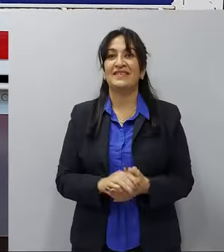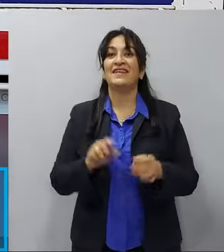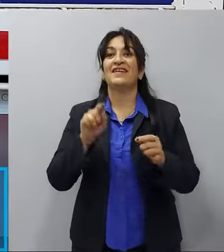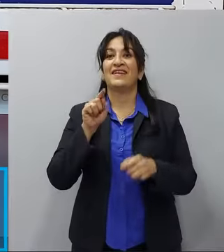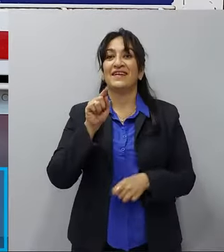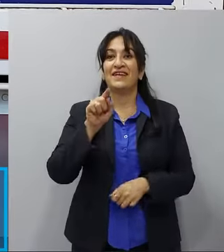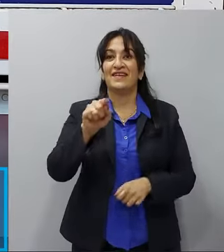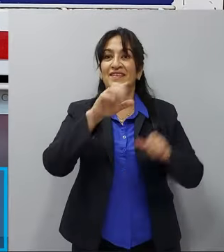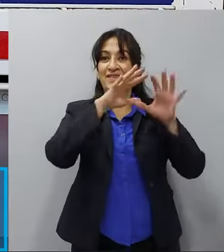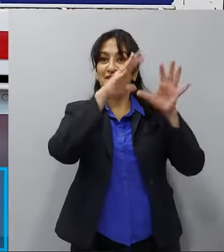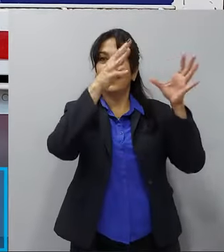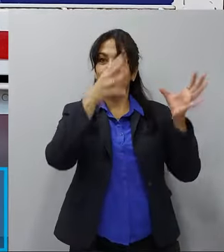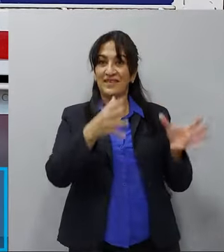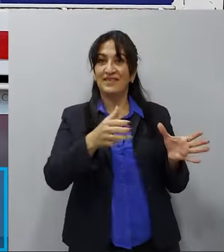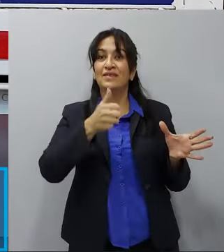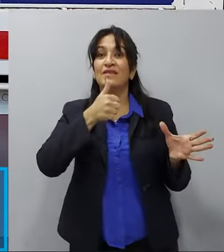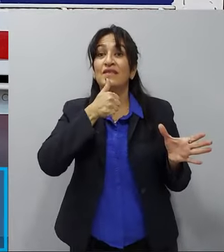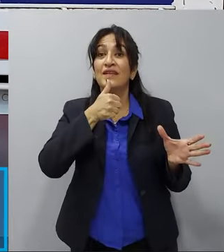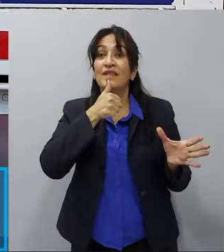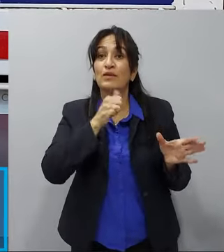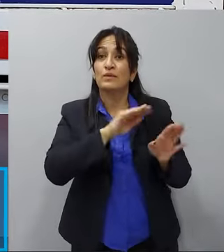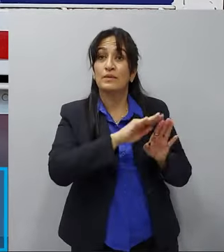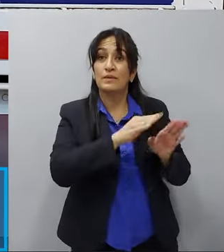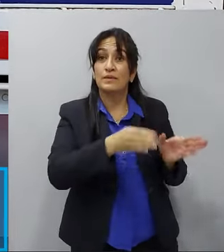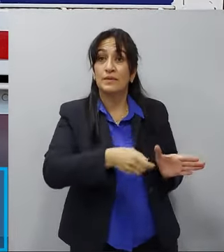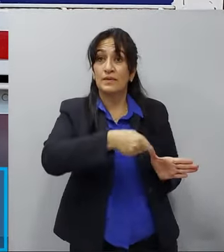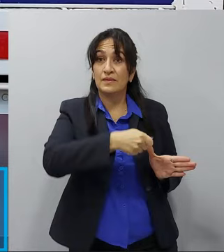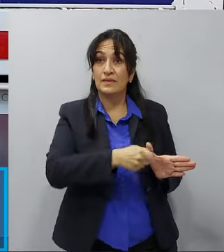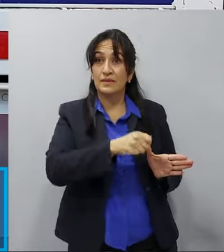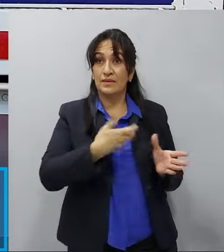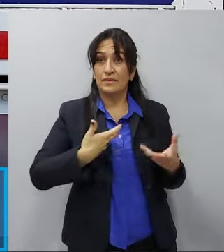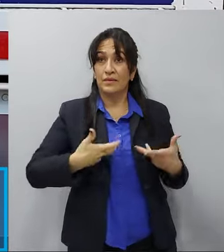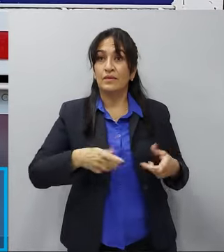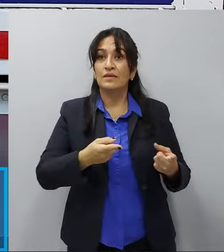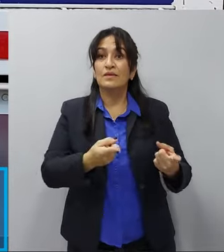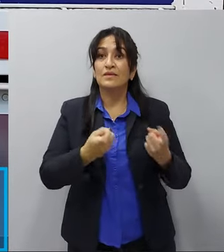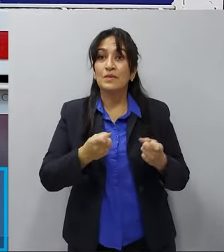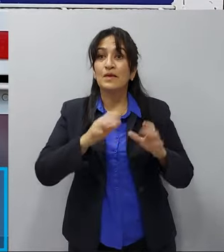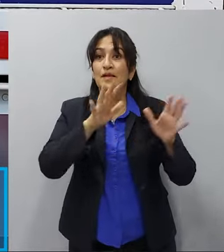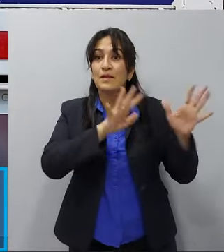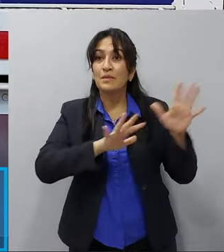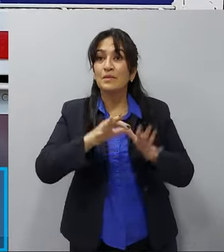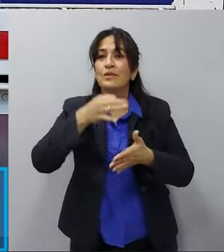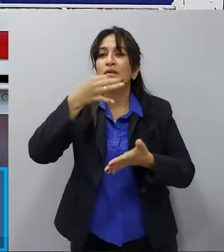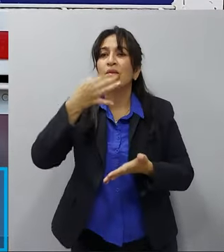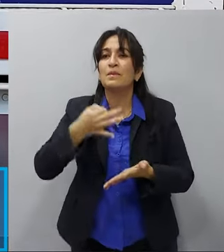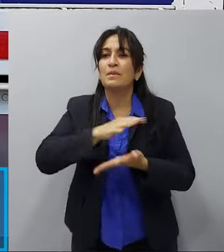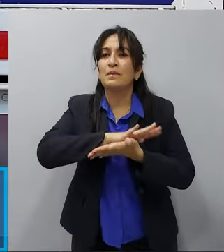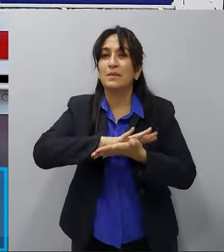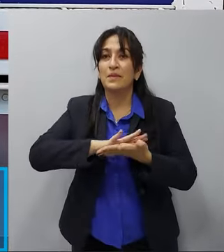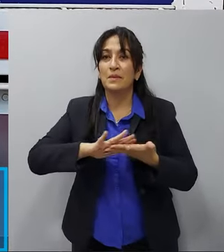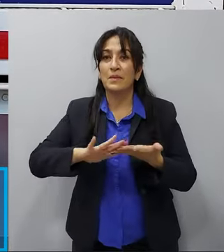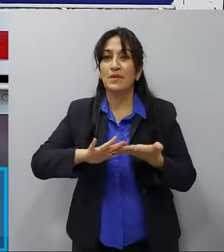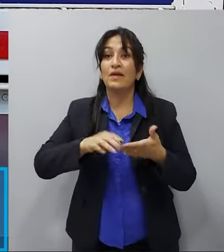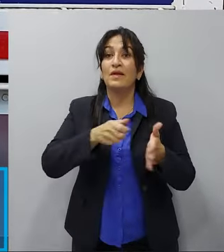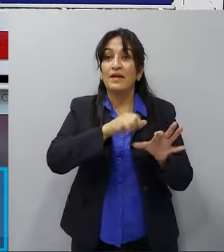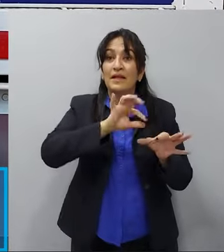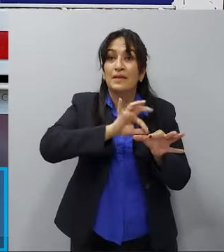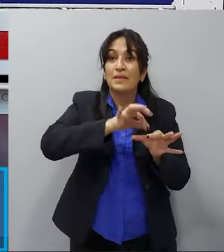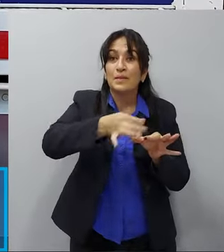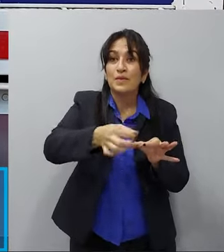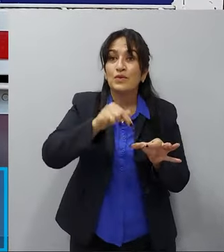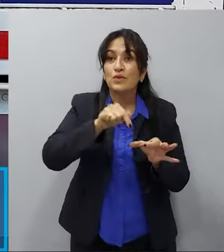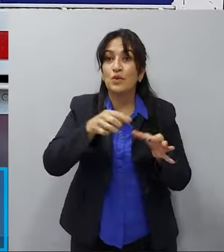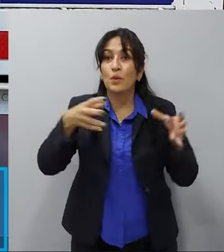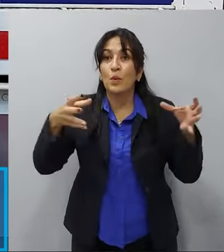Para colocar un bidón de agua en un dispenser natural, verificamos que ambos estén perfectamente higienizados. Retiramos el precinto, que tiene el